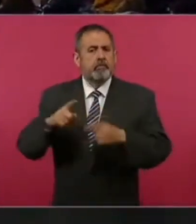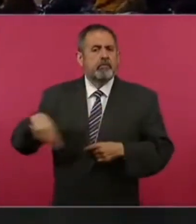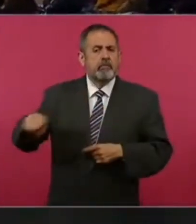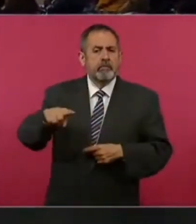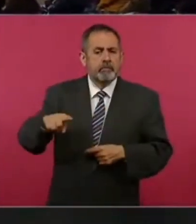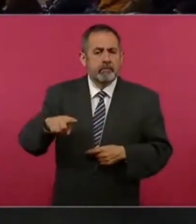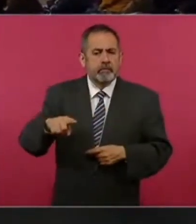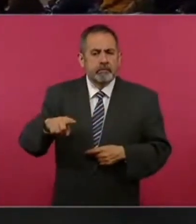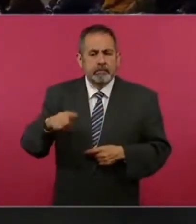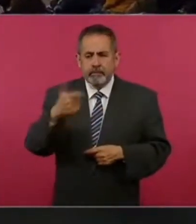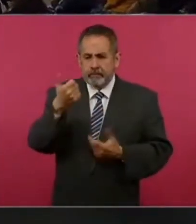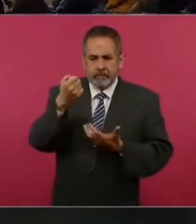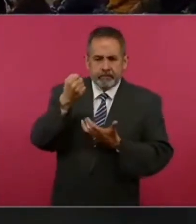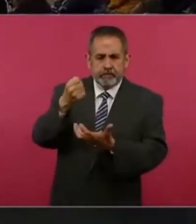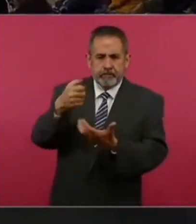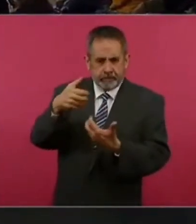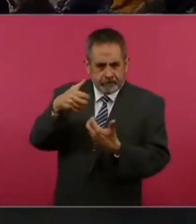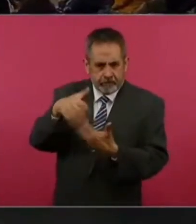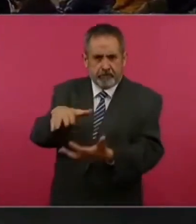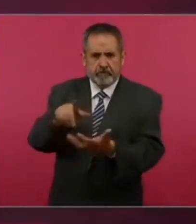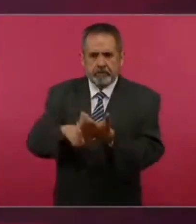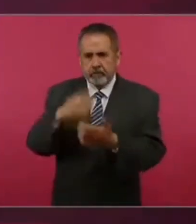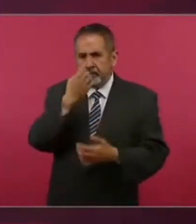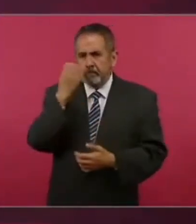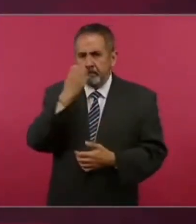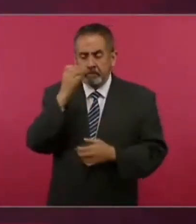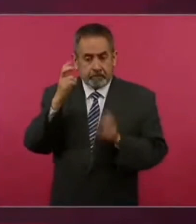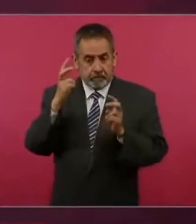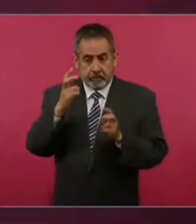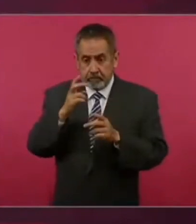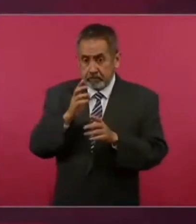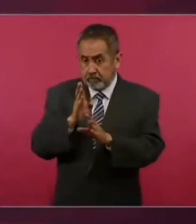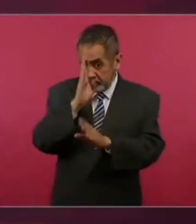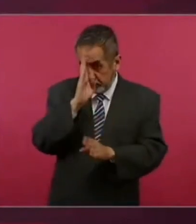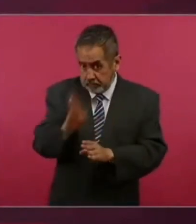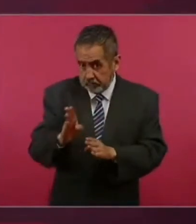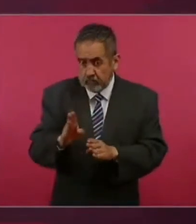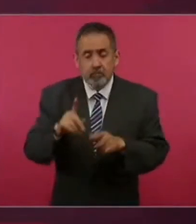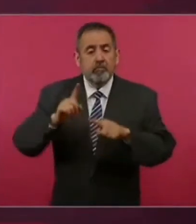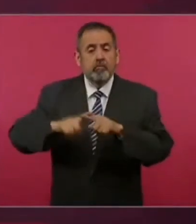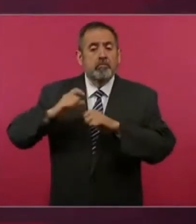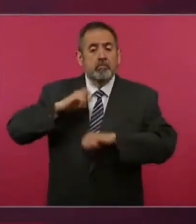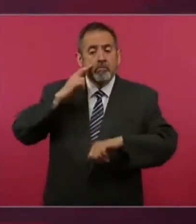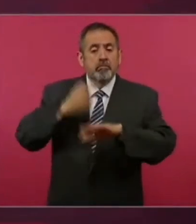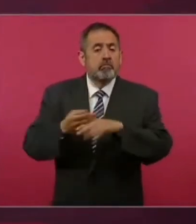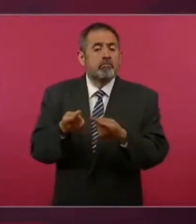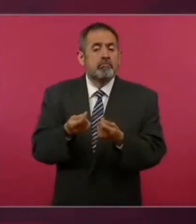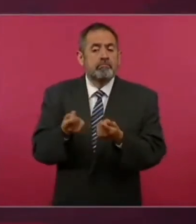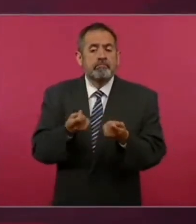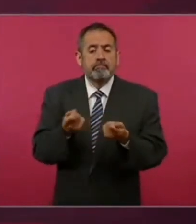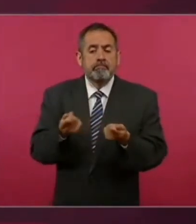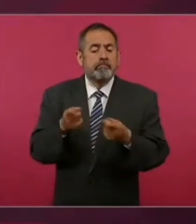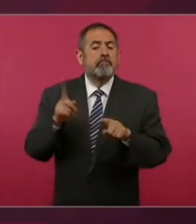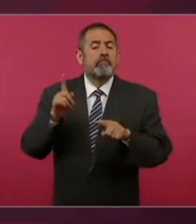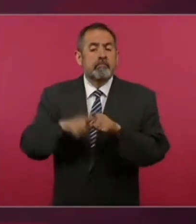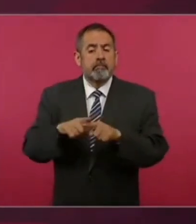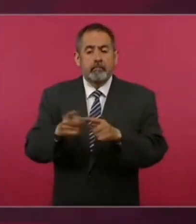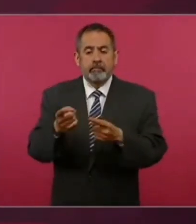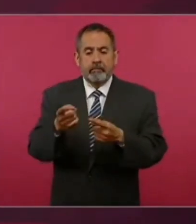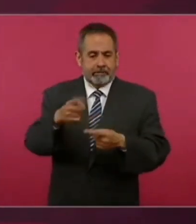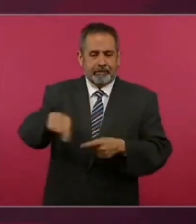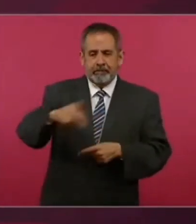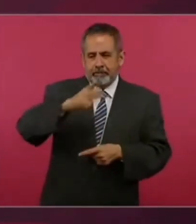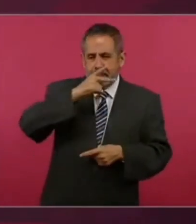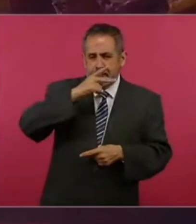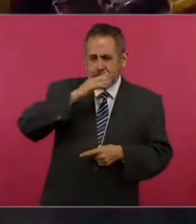los recursos para la escuela es nuestra los tienen que manejar las